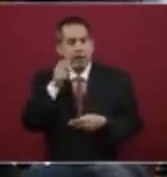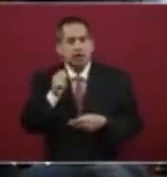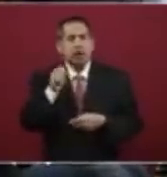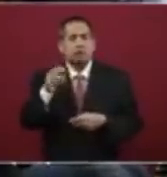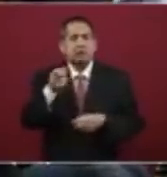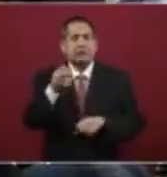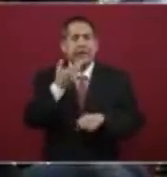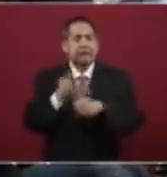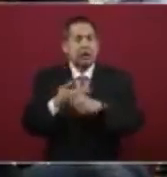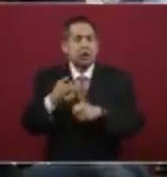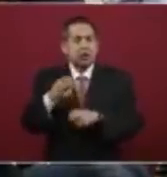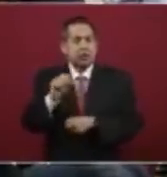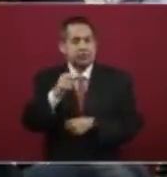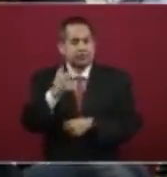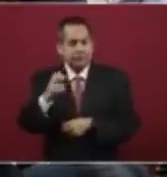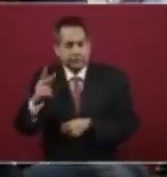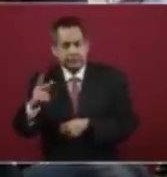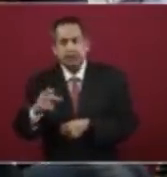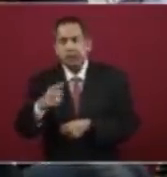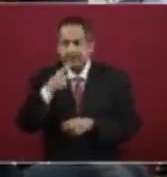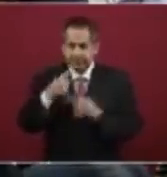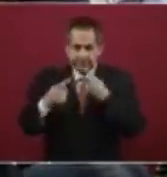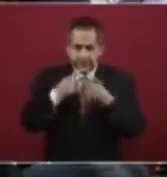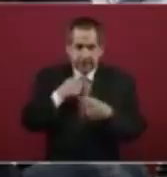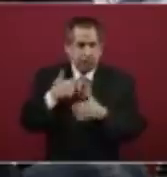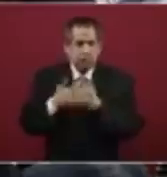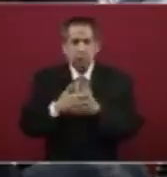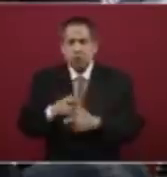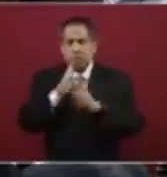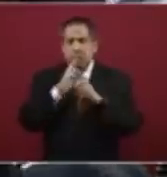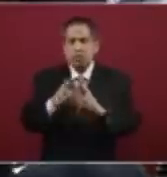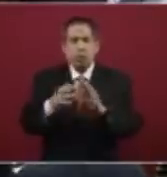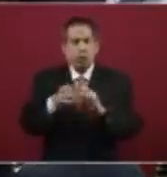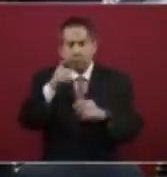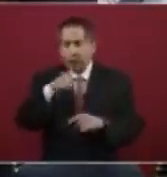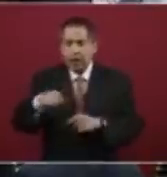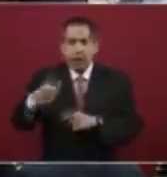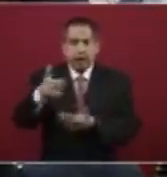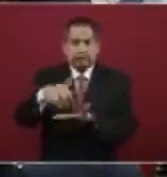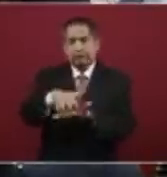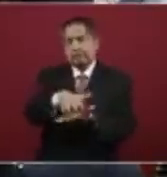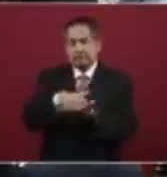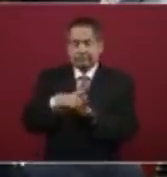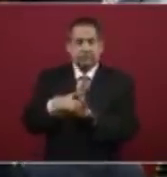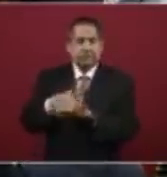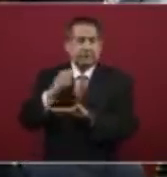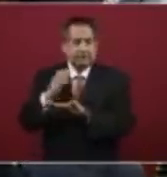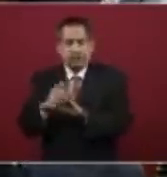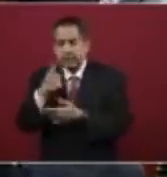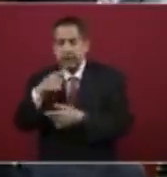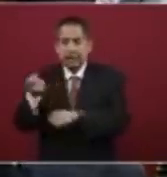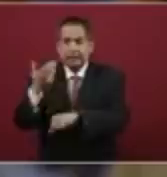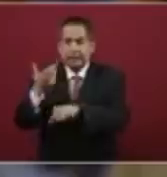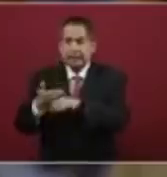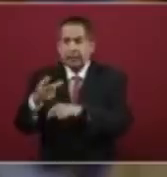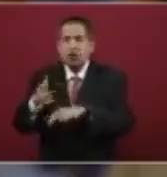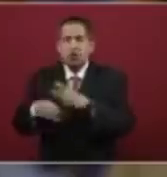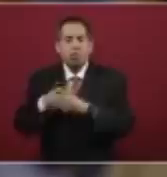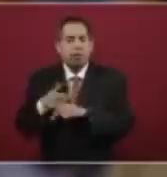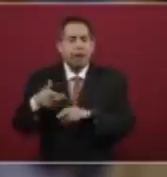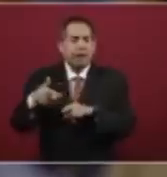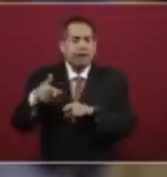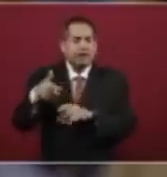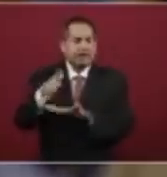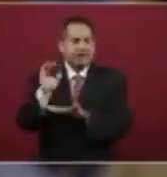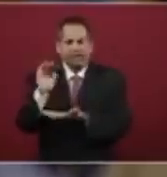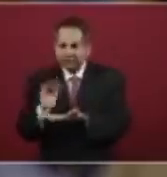Hacienda mencionaron que se está preparando un recorte para las secretarías. A mí me gustaría saber en ese sentido qué tipo de recorte va a ser